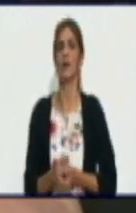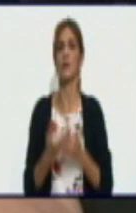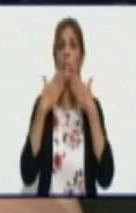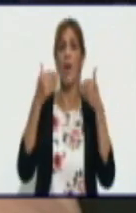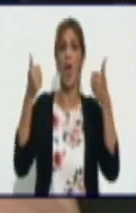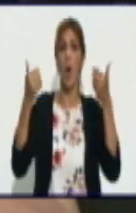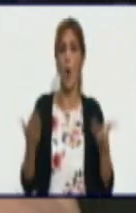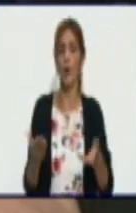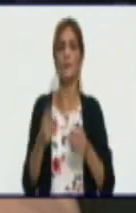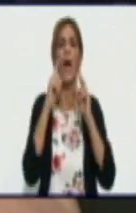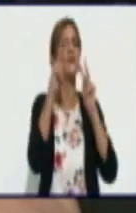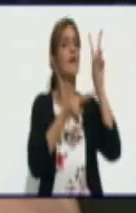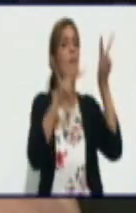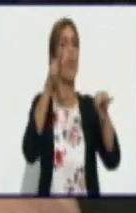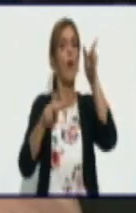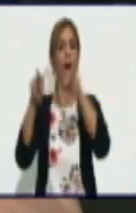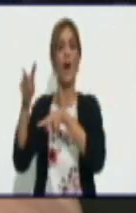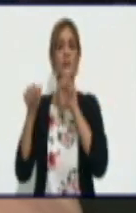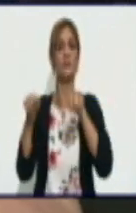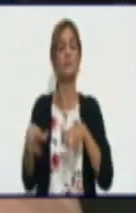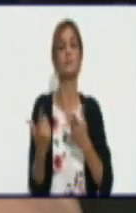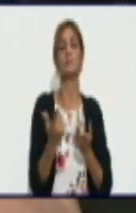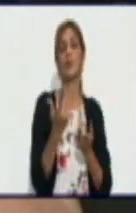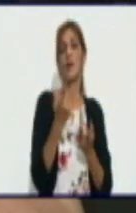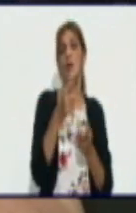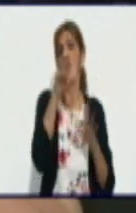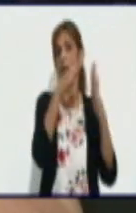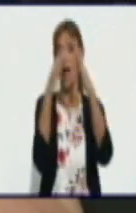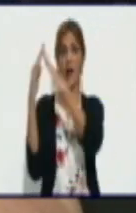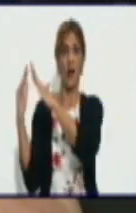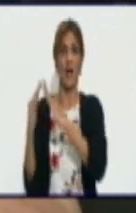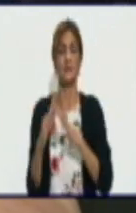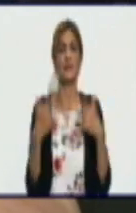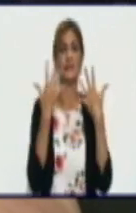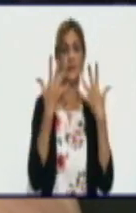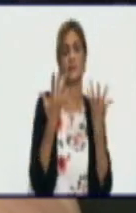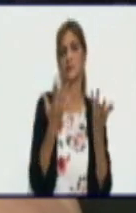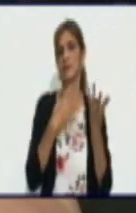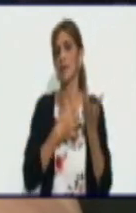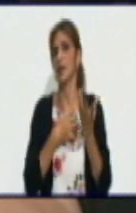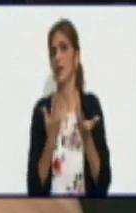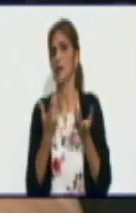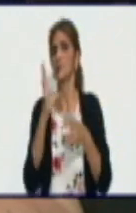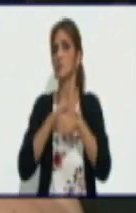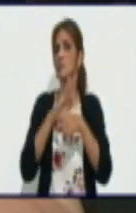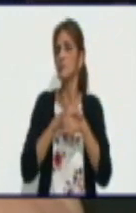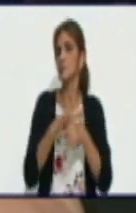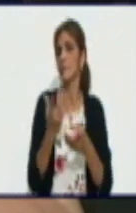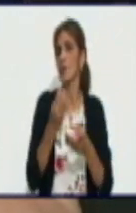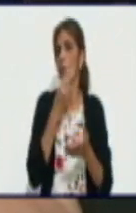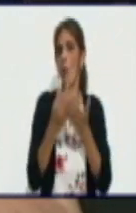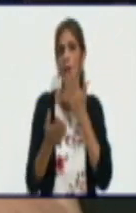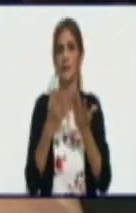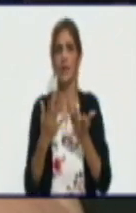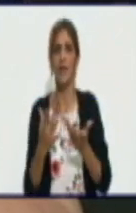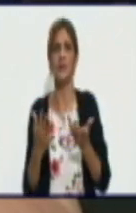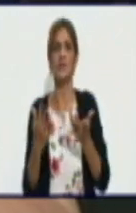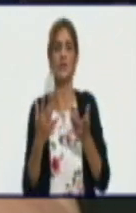la búsqueda activa de cada caso, insistir en la comunidad en no ocultar sintomatología, en declarar los